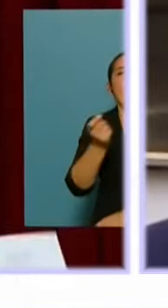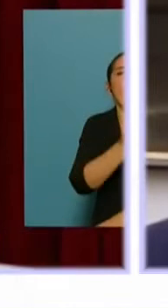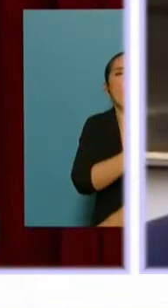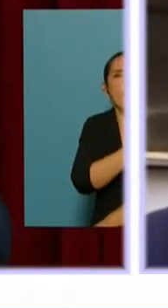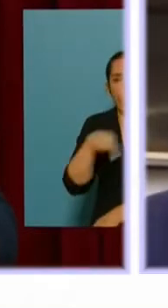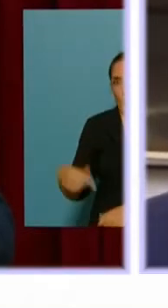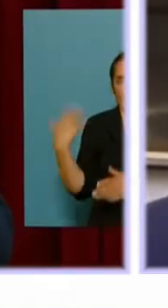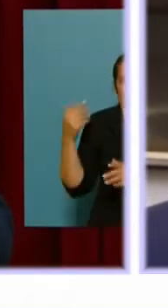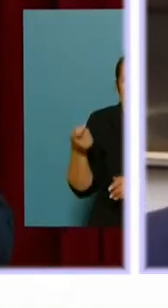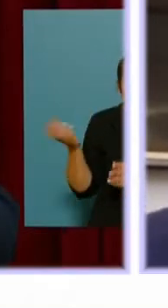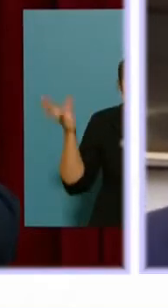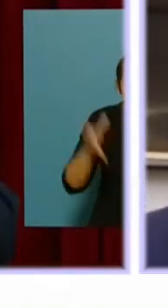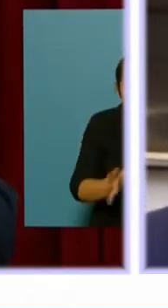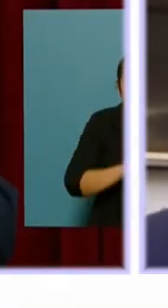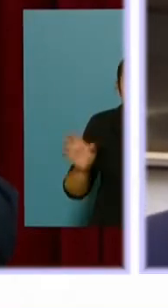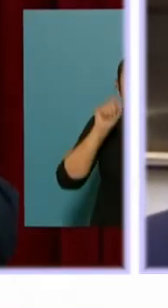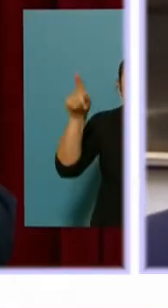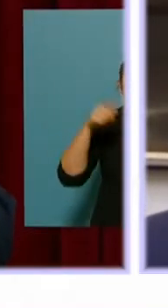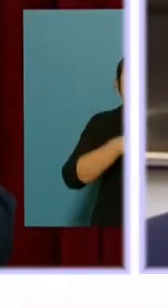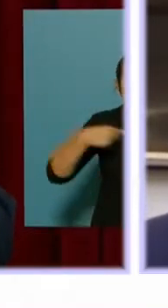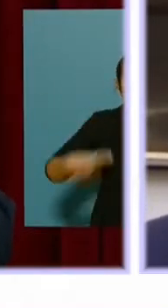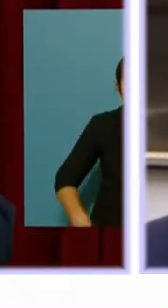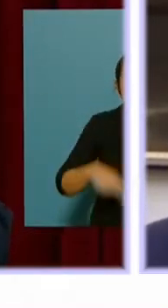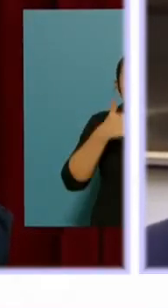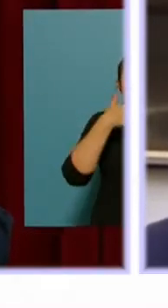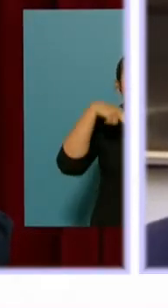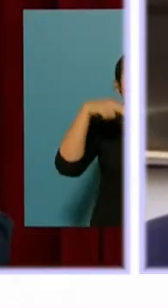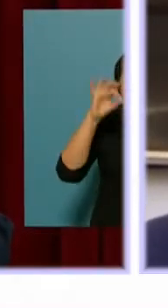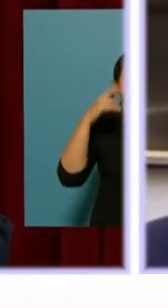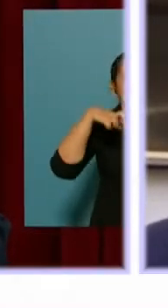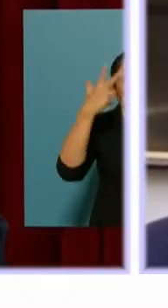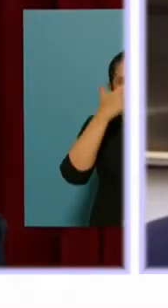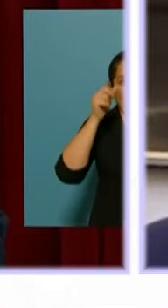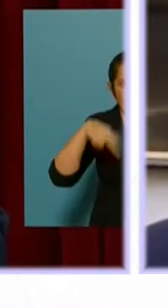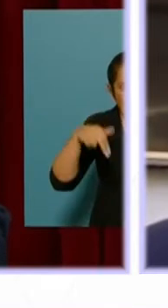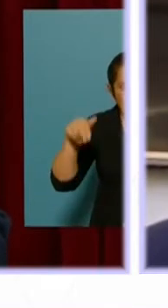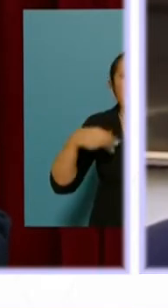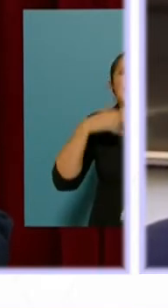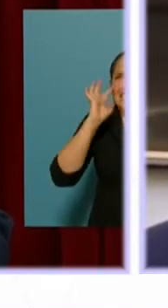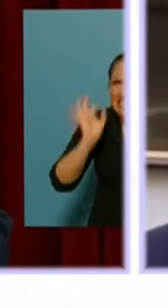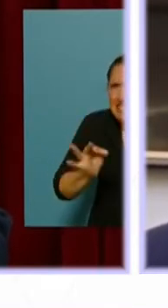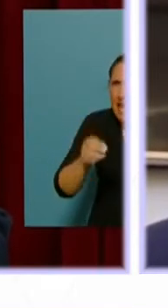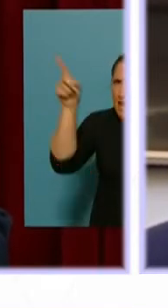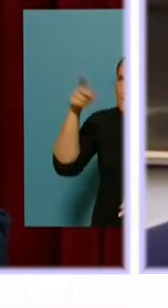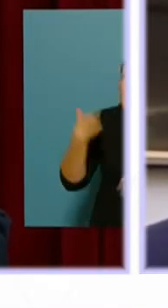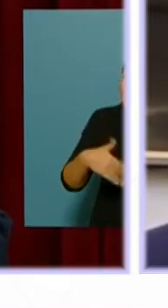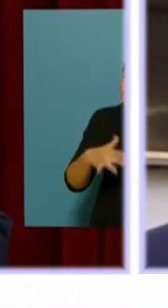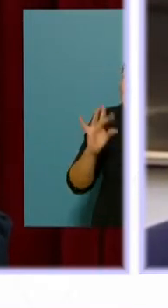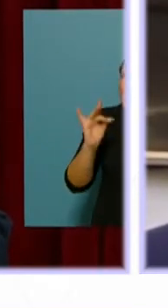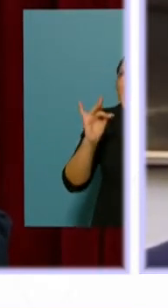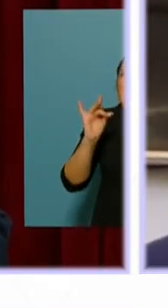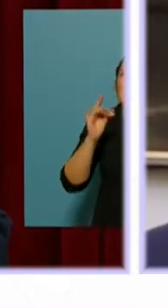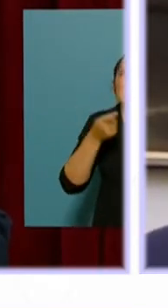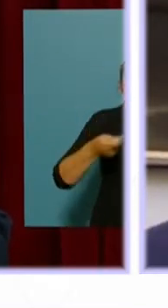tenemos los argentinos y sobre todo las argentinas, Cruz, ¿no? Creo que también este discurso marca las claras que hay como